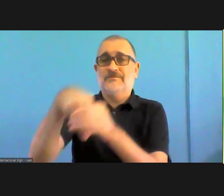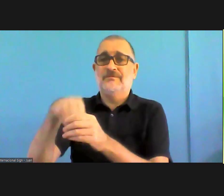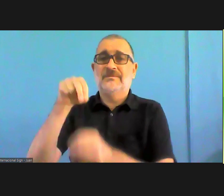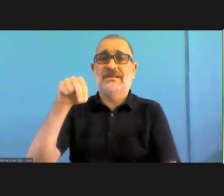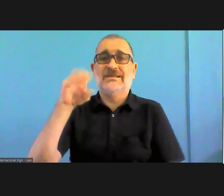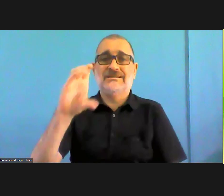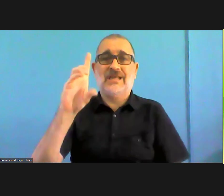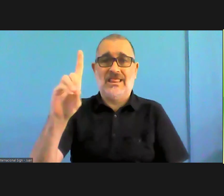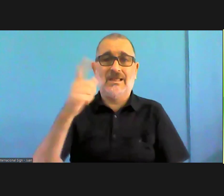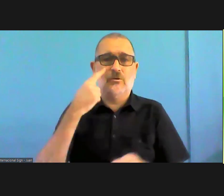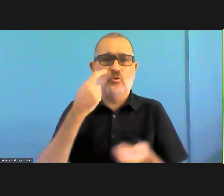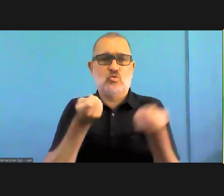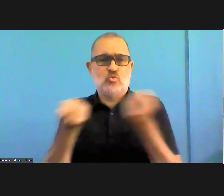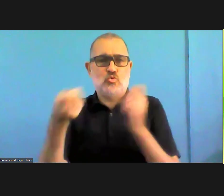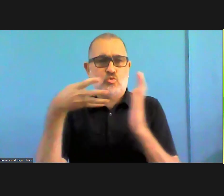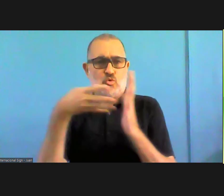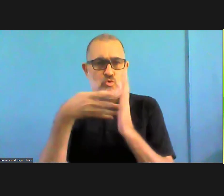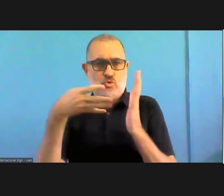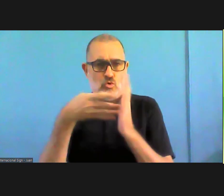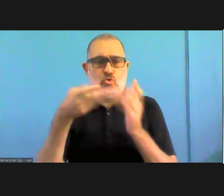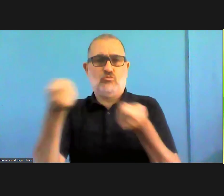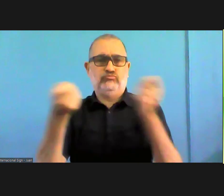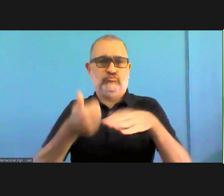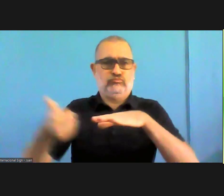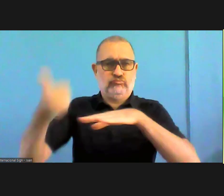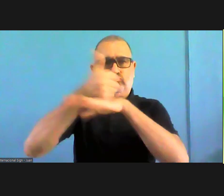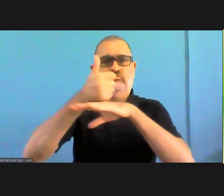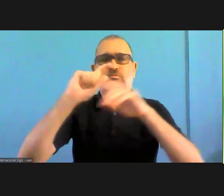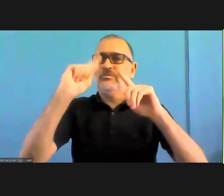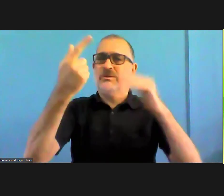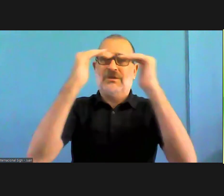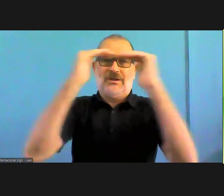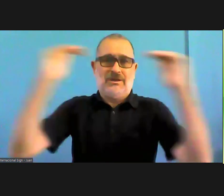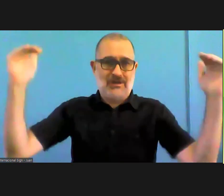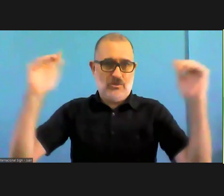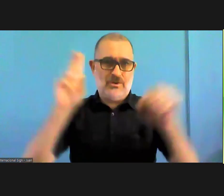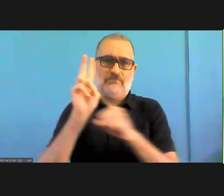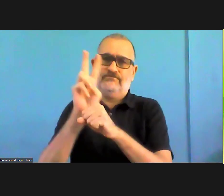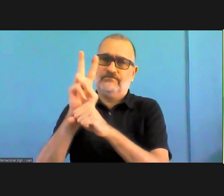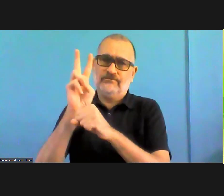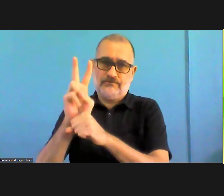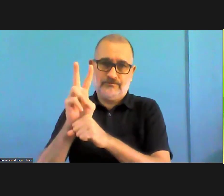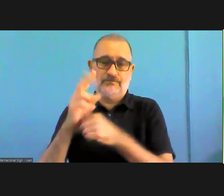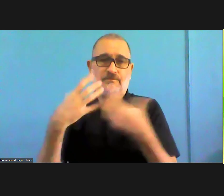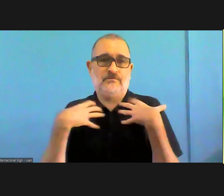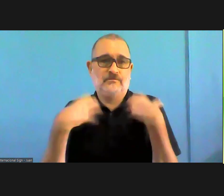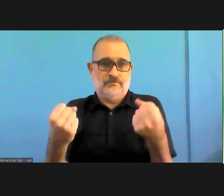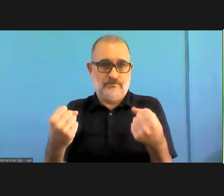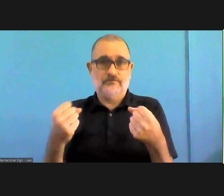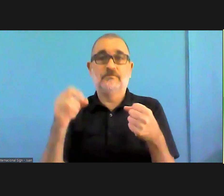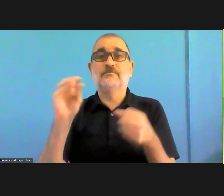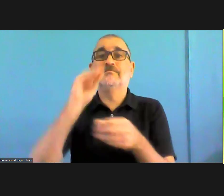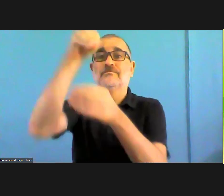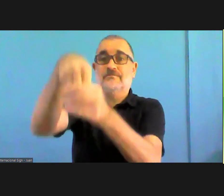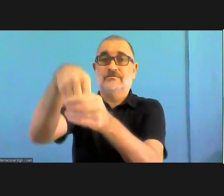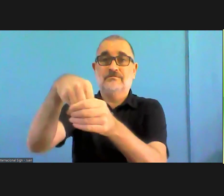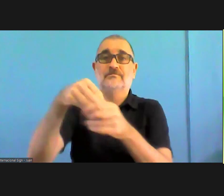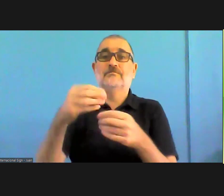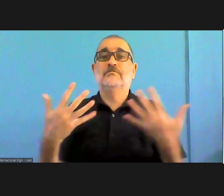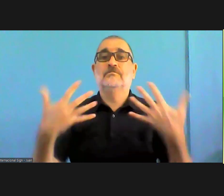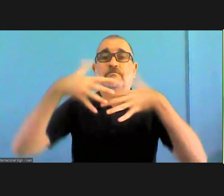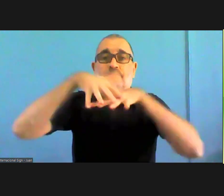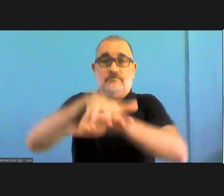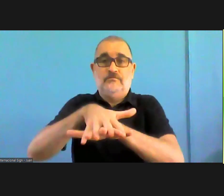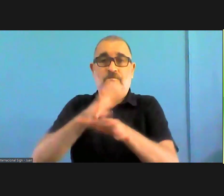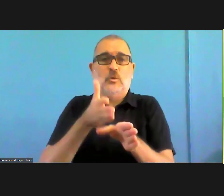así como la organización de equipos interprofesionales de atención, trabajando con trabajadores comunitarios, adoptando algunas de las innovaciones que hemos